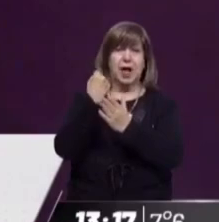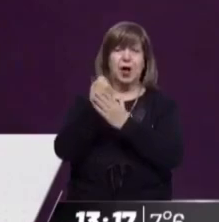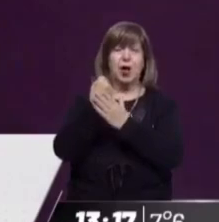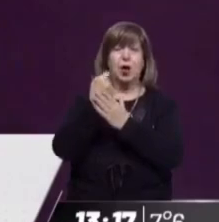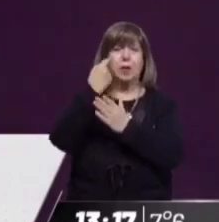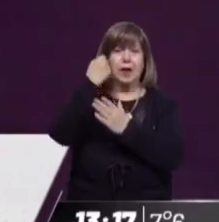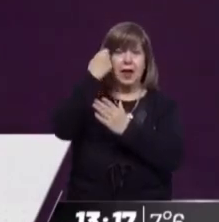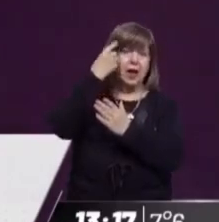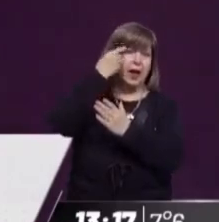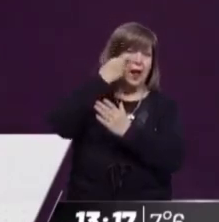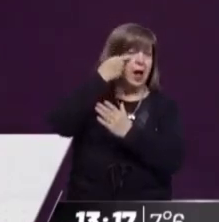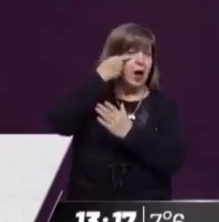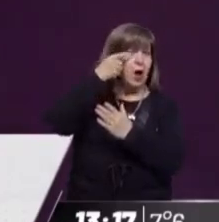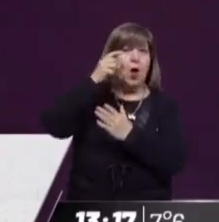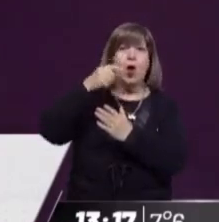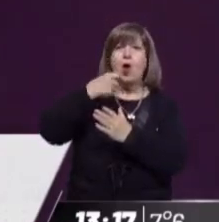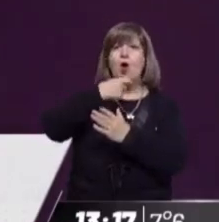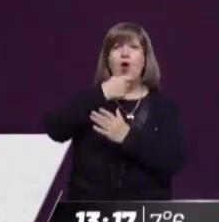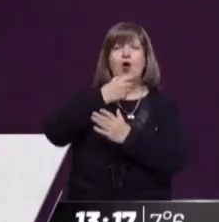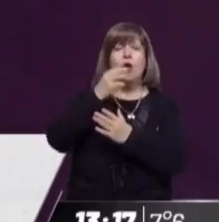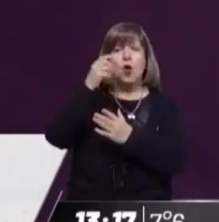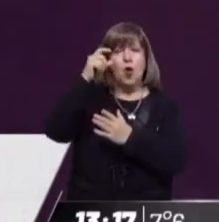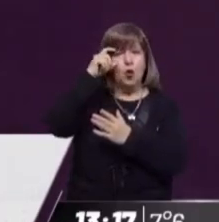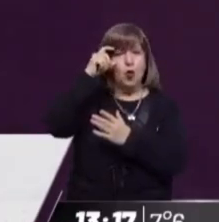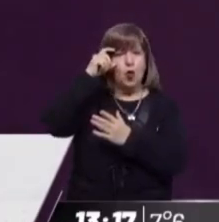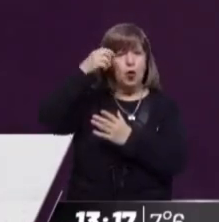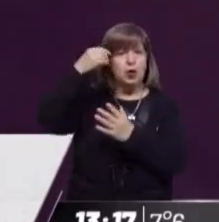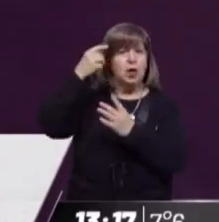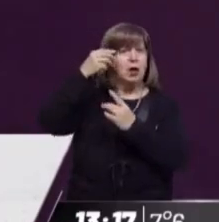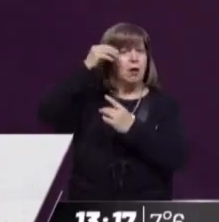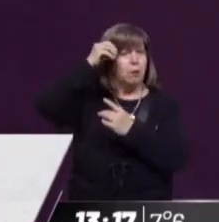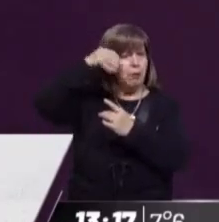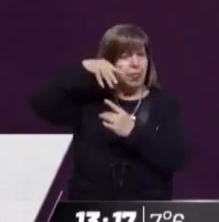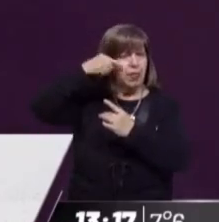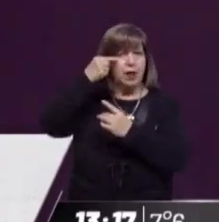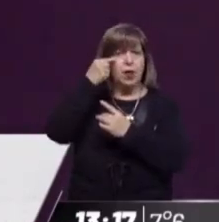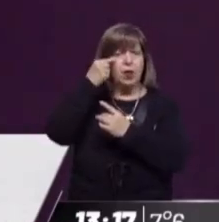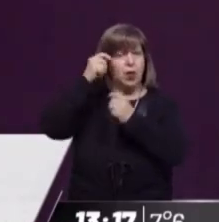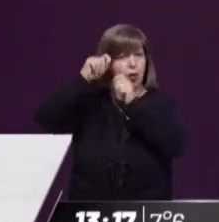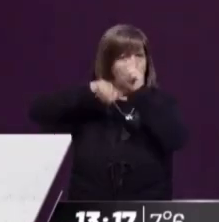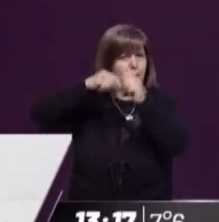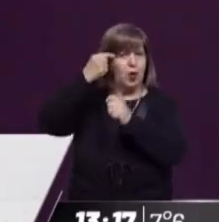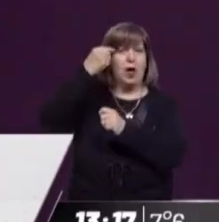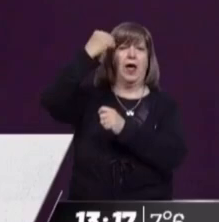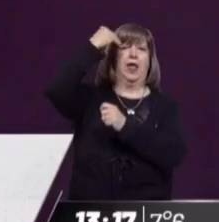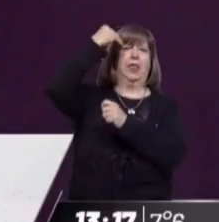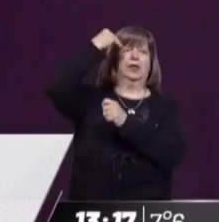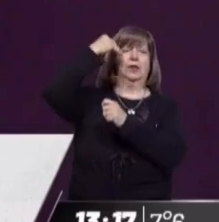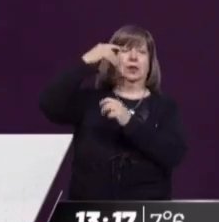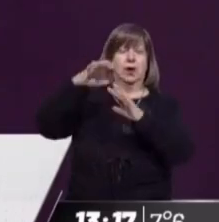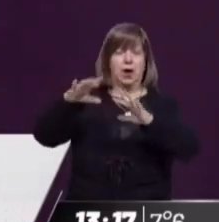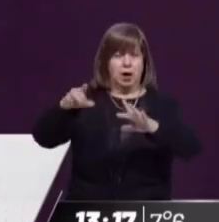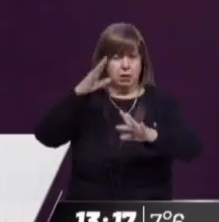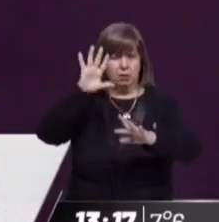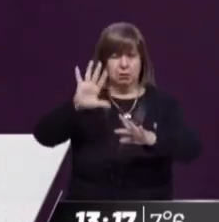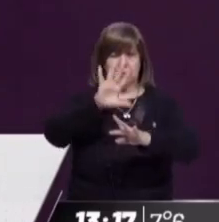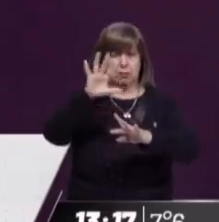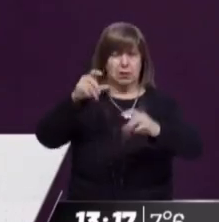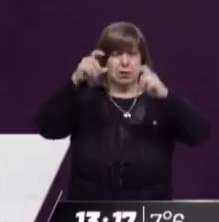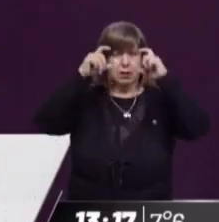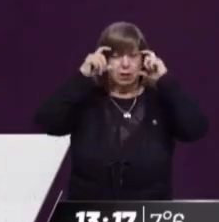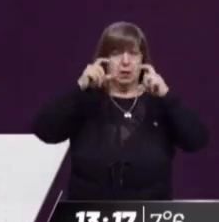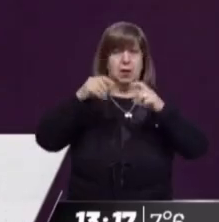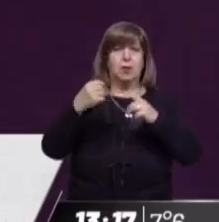cornias el cual yo no usaba anteojos Tengo que usar anteojos bueno eso y bueno